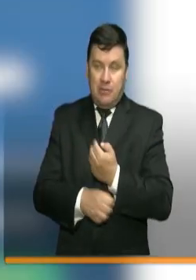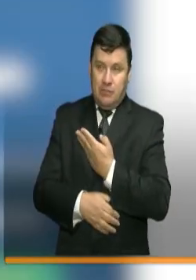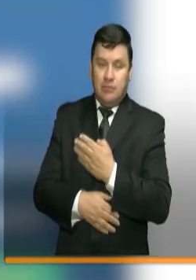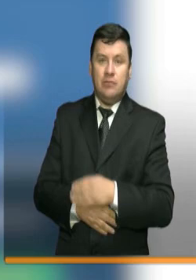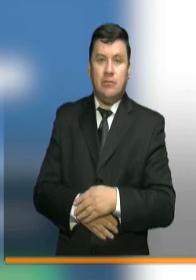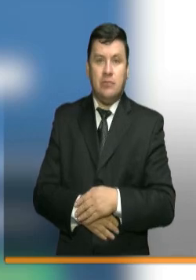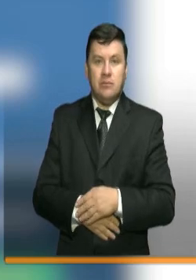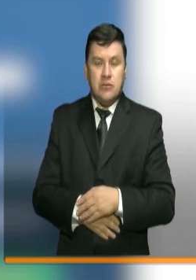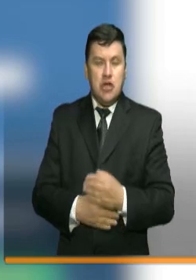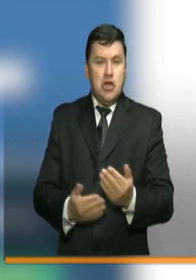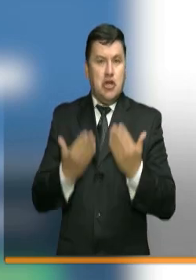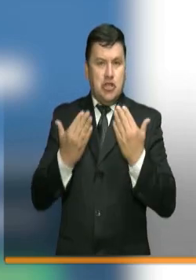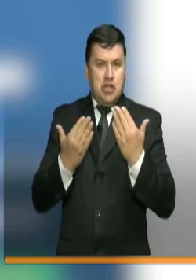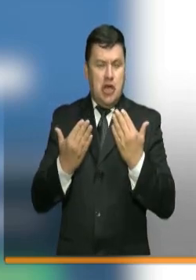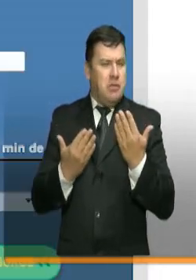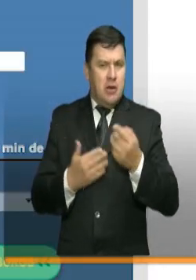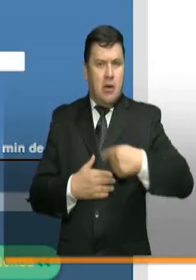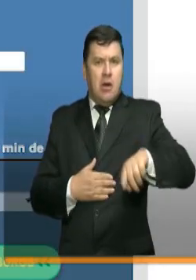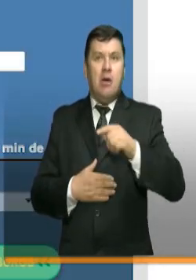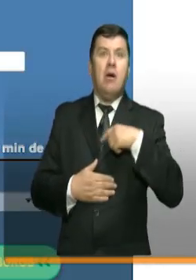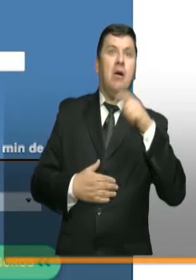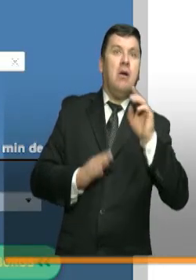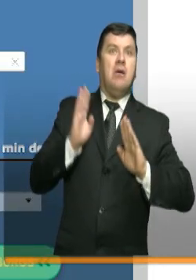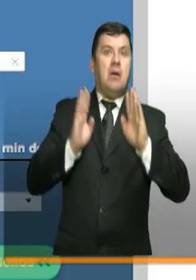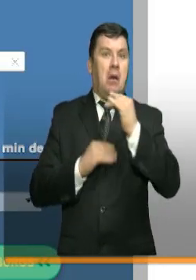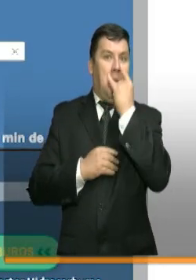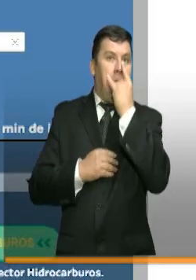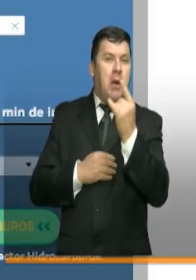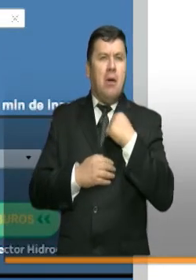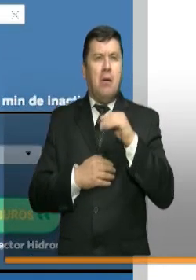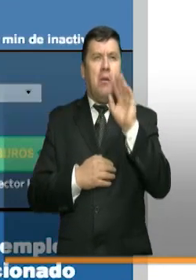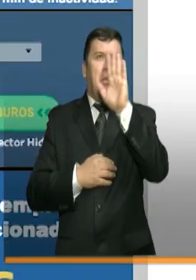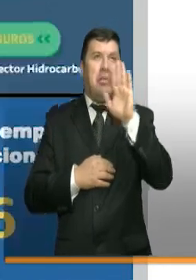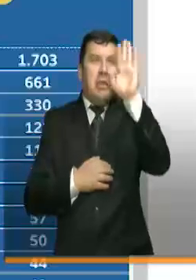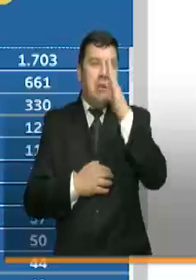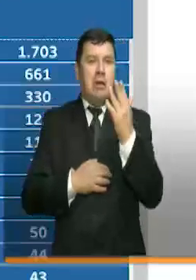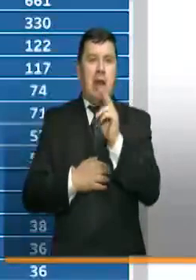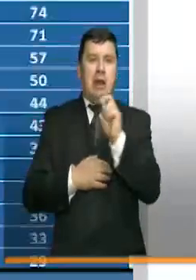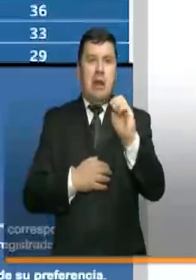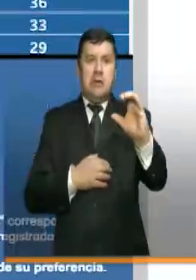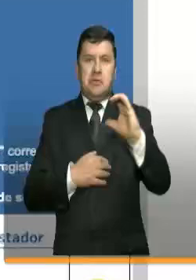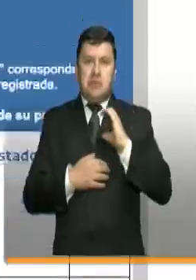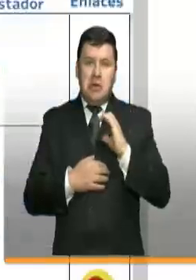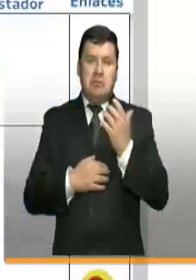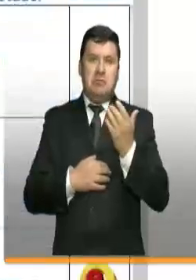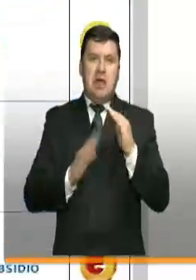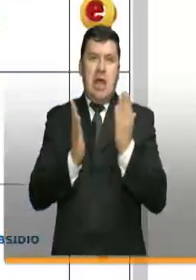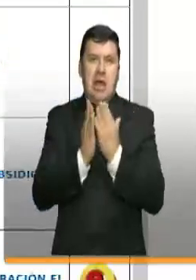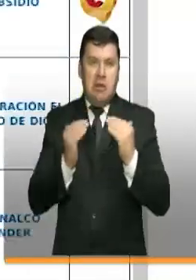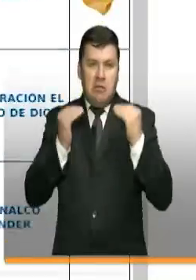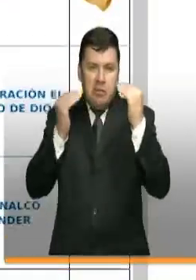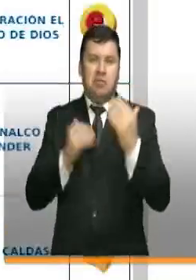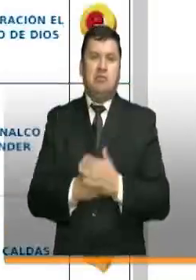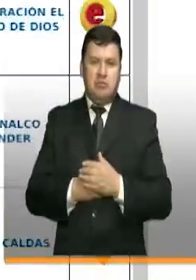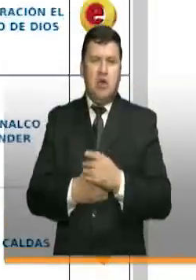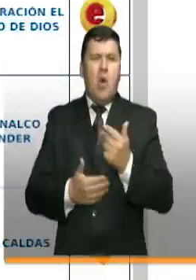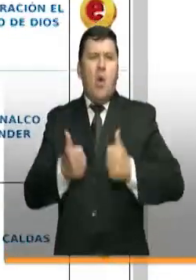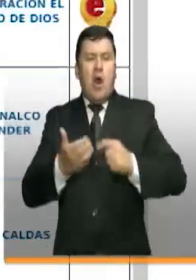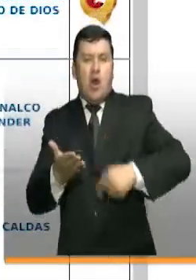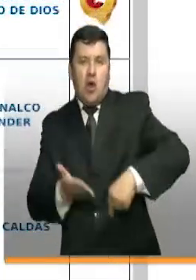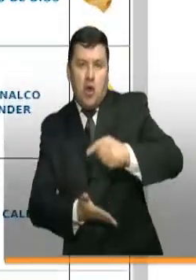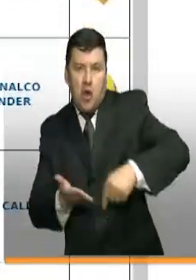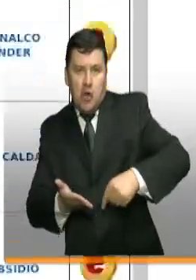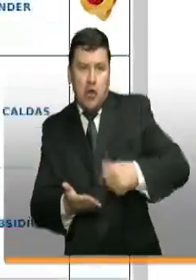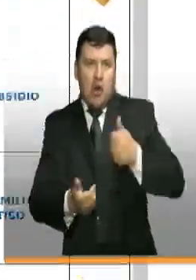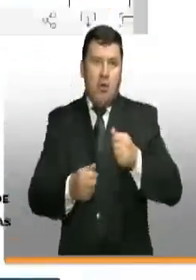www.serviciodeempleo.gov.co y permite ubicar vacantes según preferencias de territorio, nivel salarial, nivel educativo, tipo de contrato y